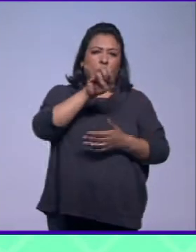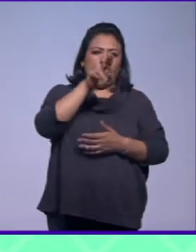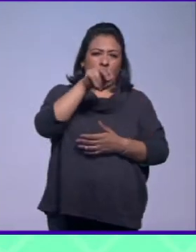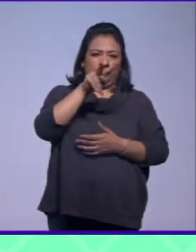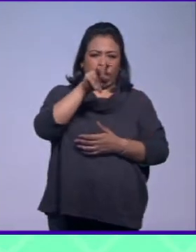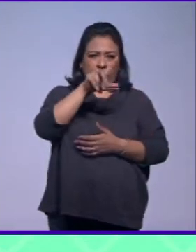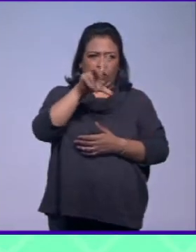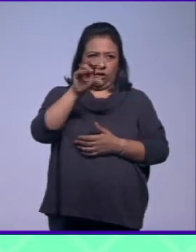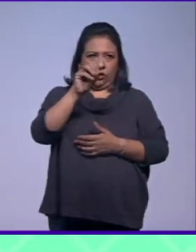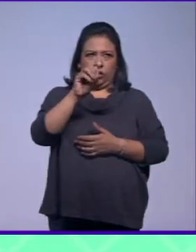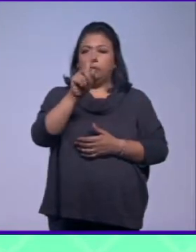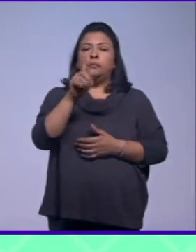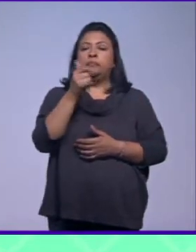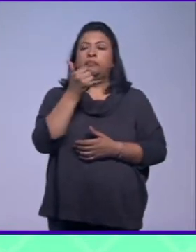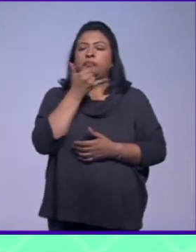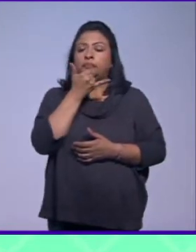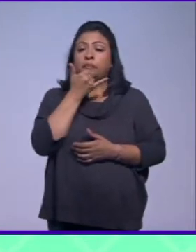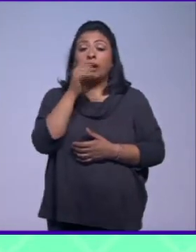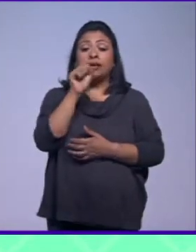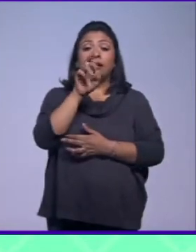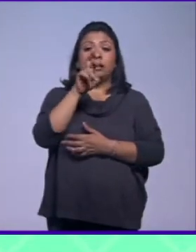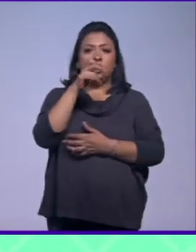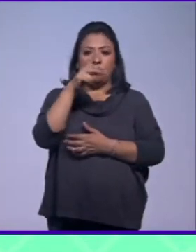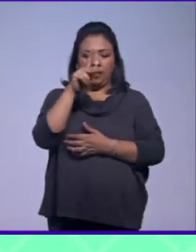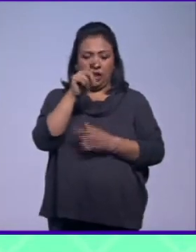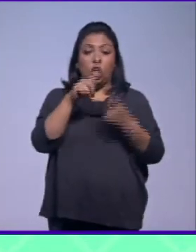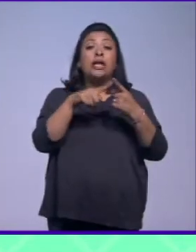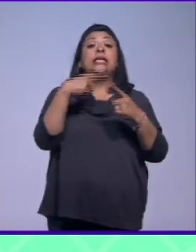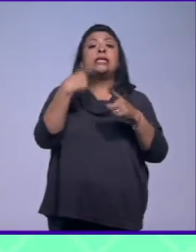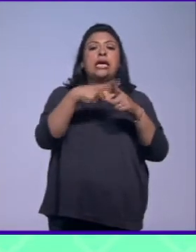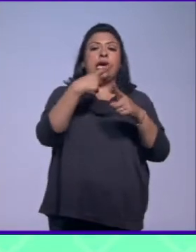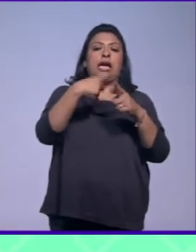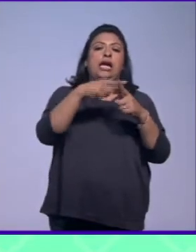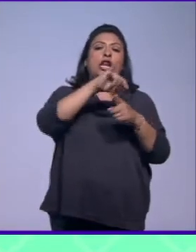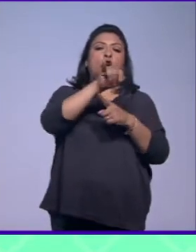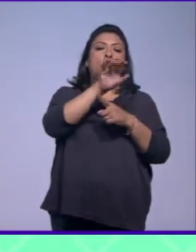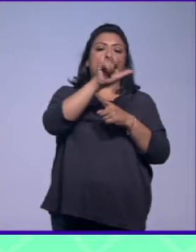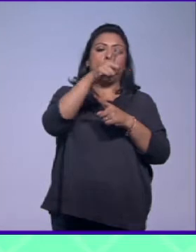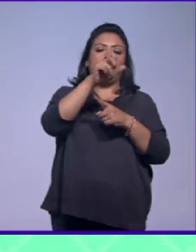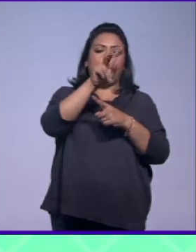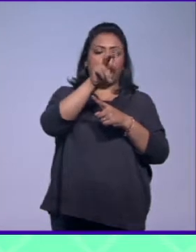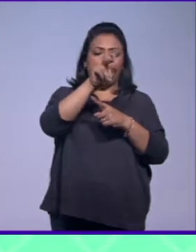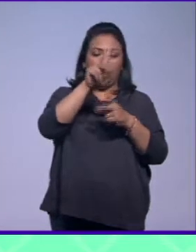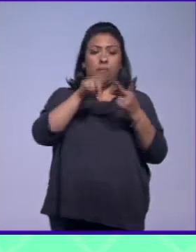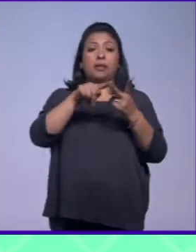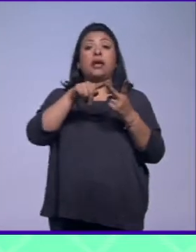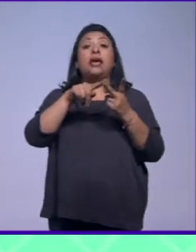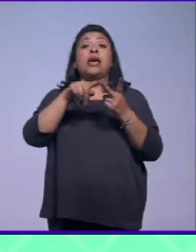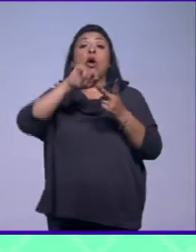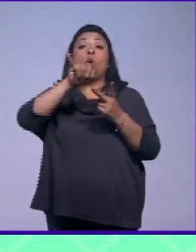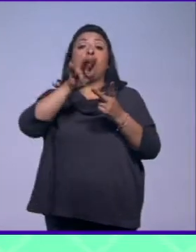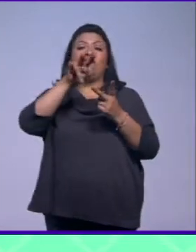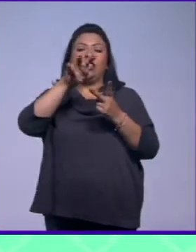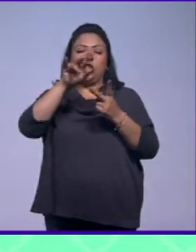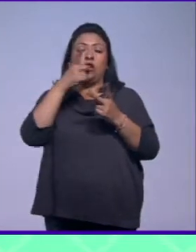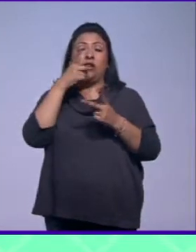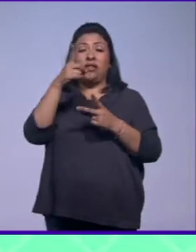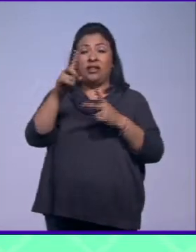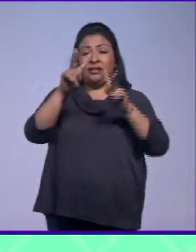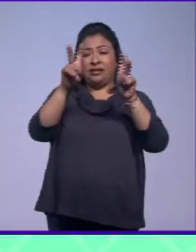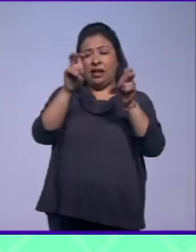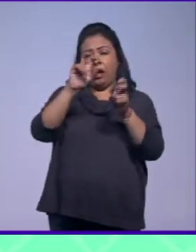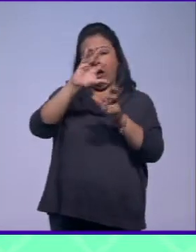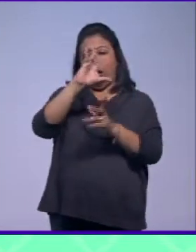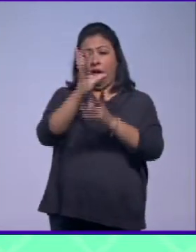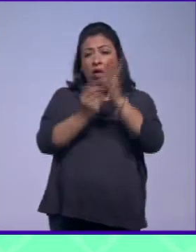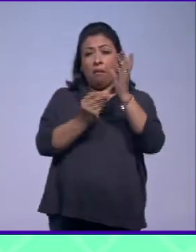lado de perdón de sergio pitol por un lado juan villoro y por el otro jorge volpi este último definió al autor del arte de la fuga como el as